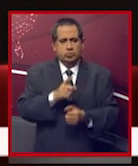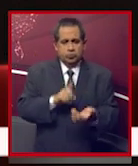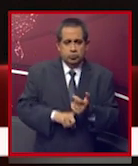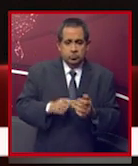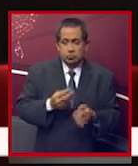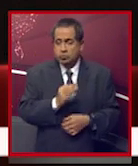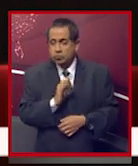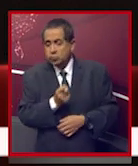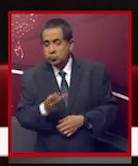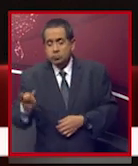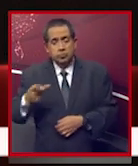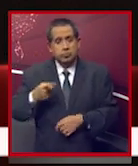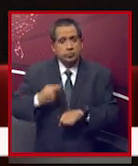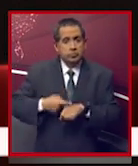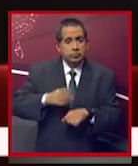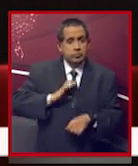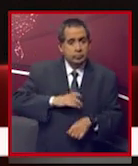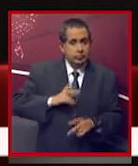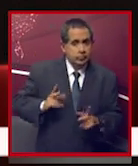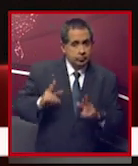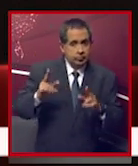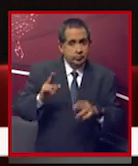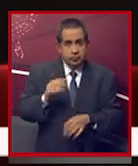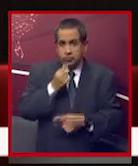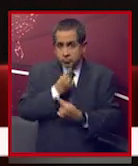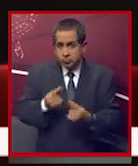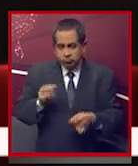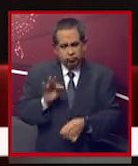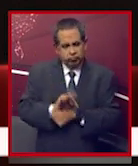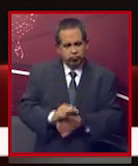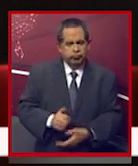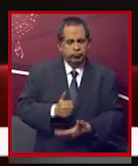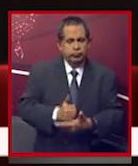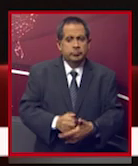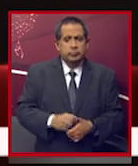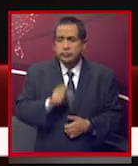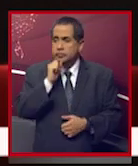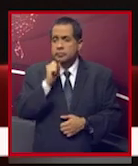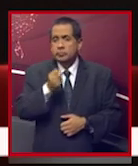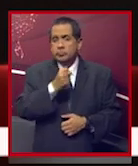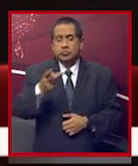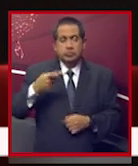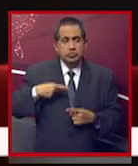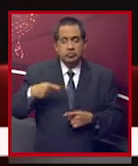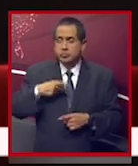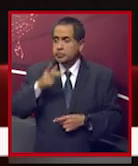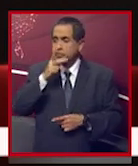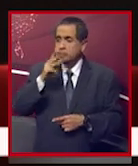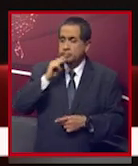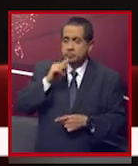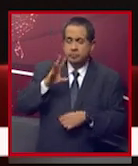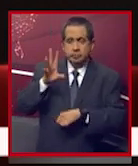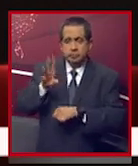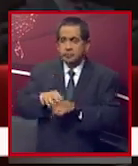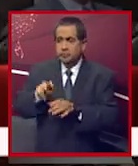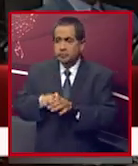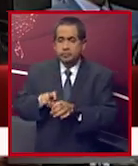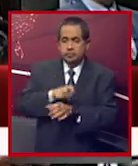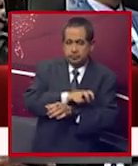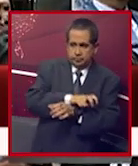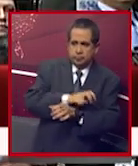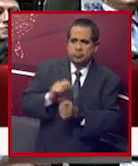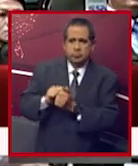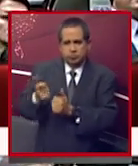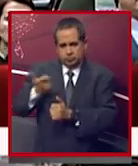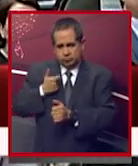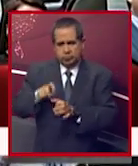enfermedades graves como el cáncer. El permiso laboral con goce de sueldo a fin de que los padres de familia puedan asistir a las